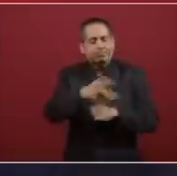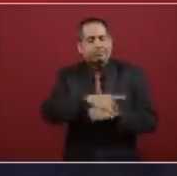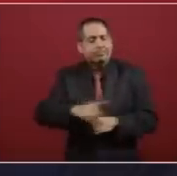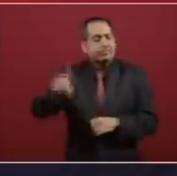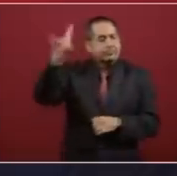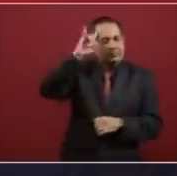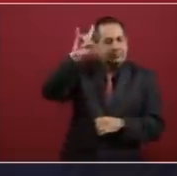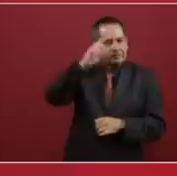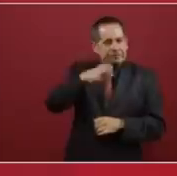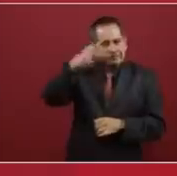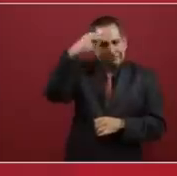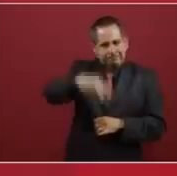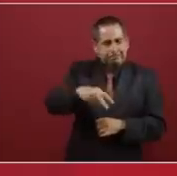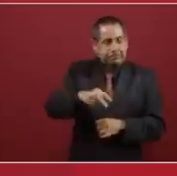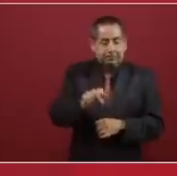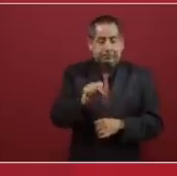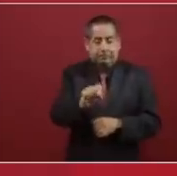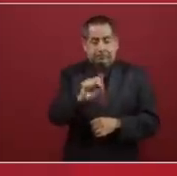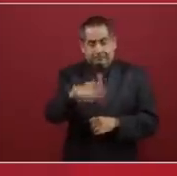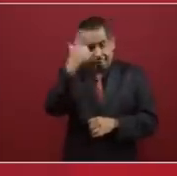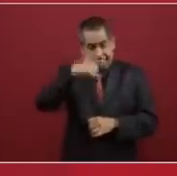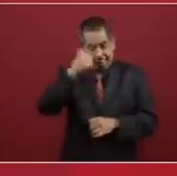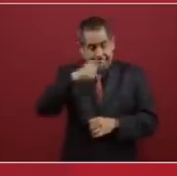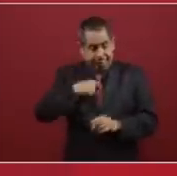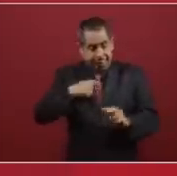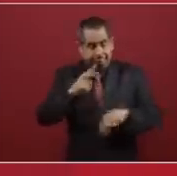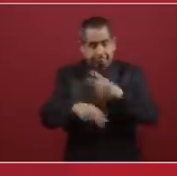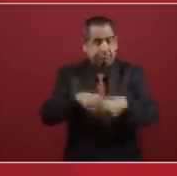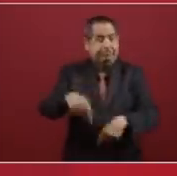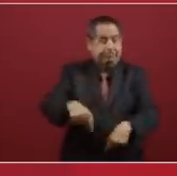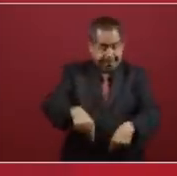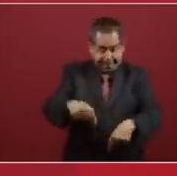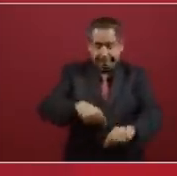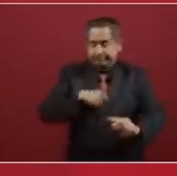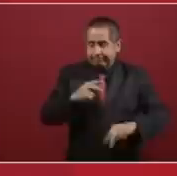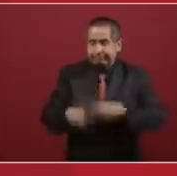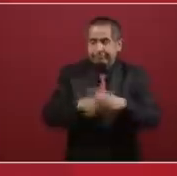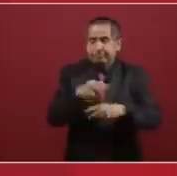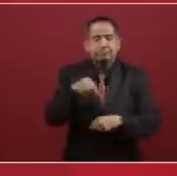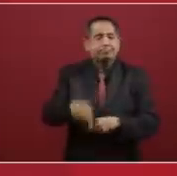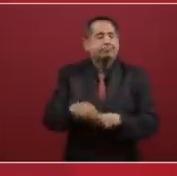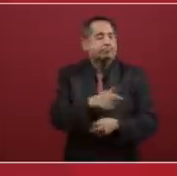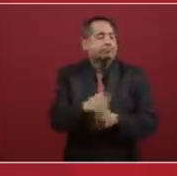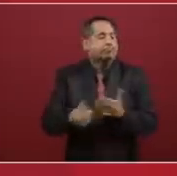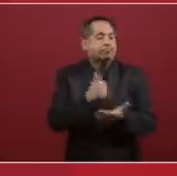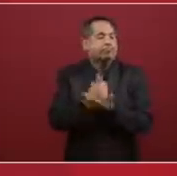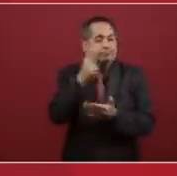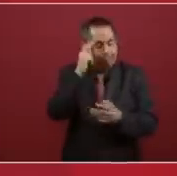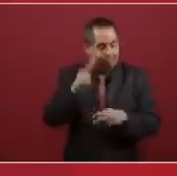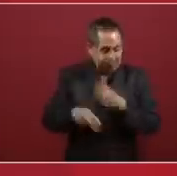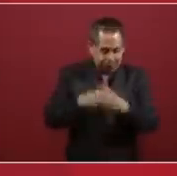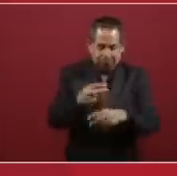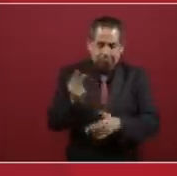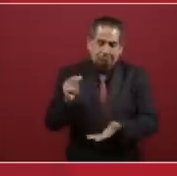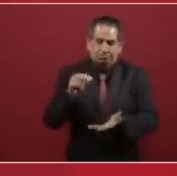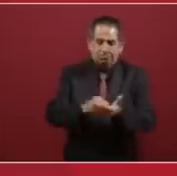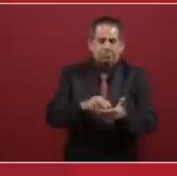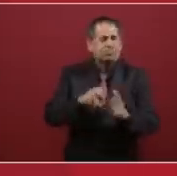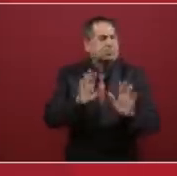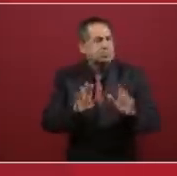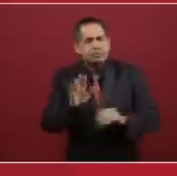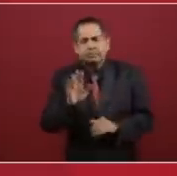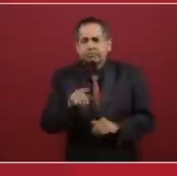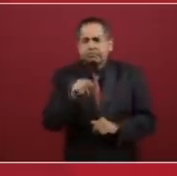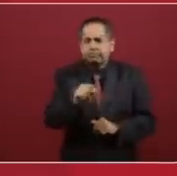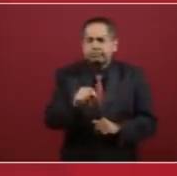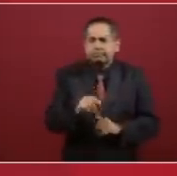del México, el sábado por la noche, aquí en la Ciudad de México. Y tengo entendido de